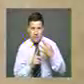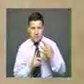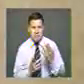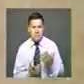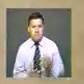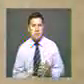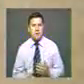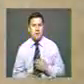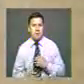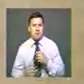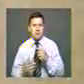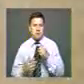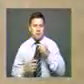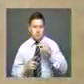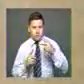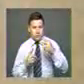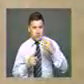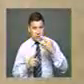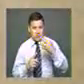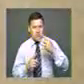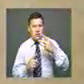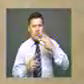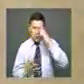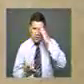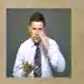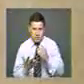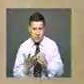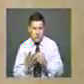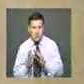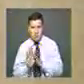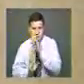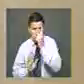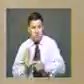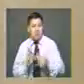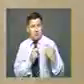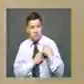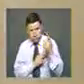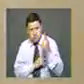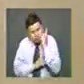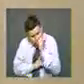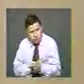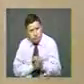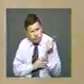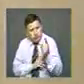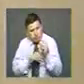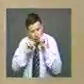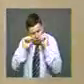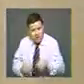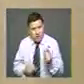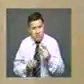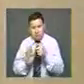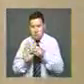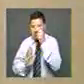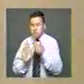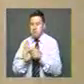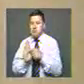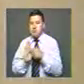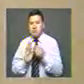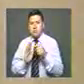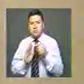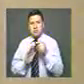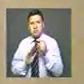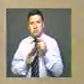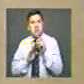entonces concluyo este segundo diciendo en conclusión que la Corte es competente y en el marco de esa competencia estaría llamada